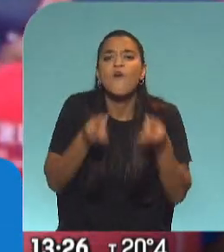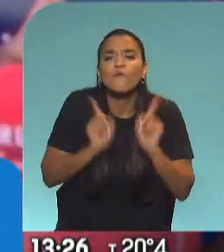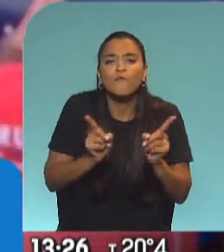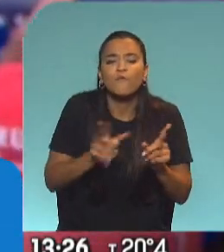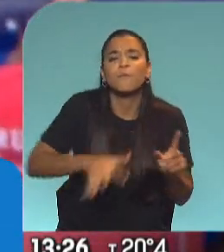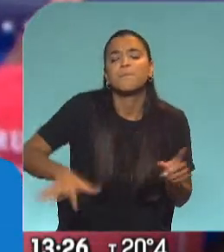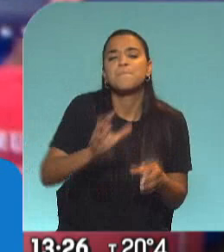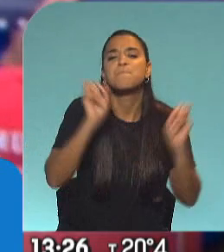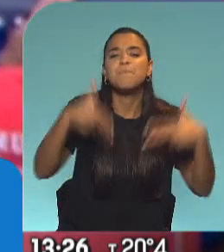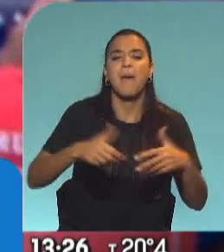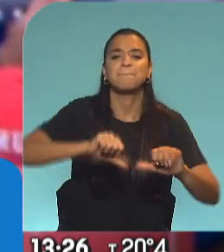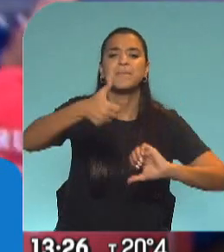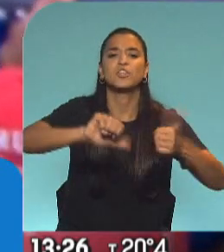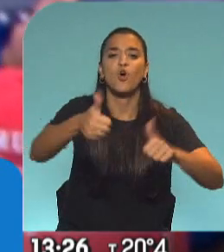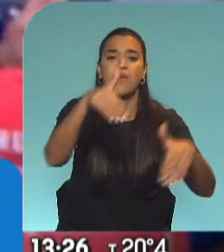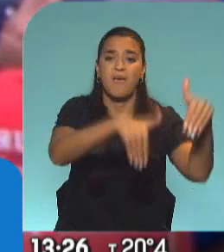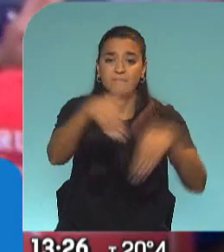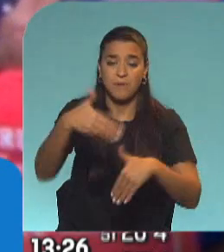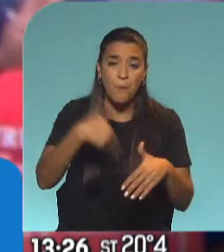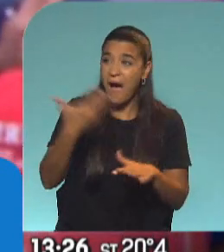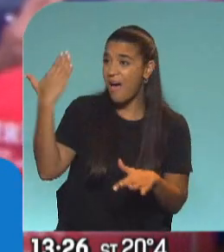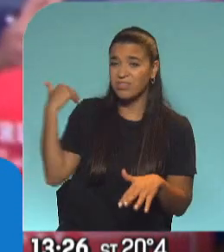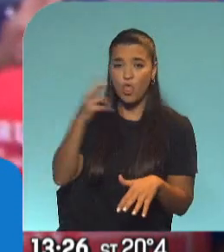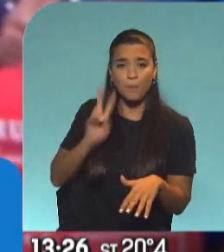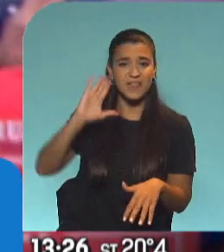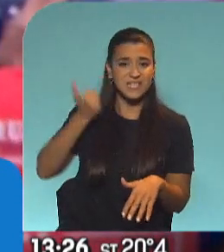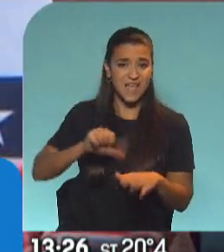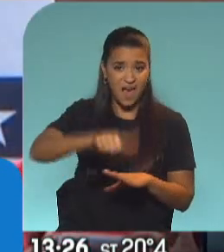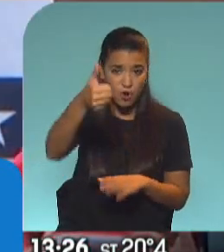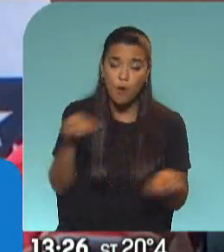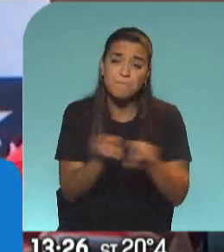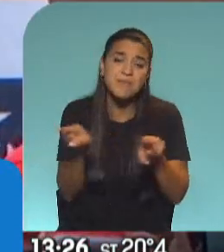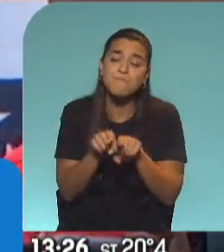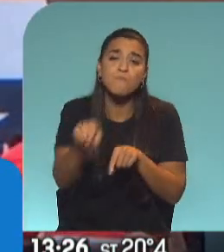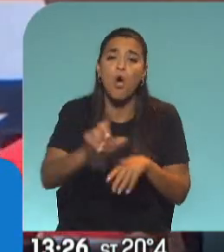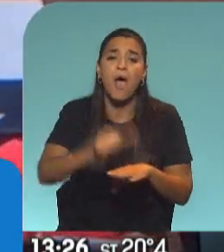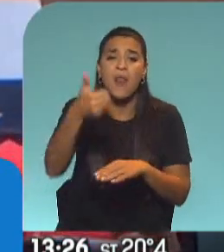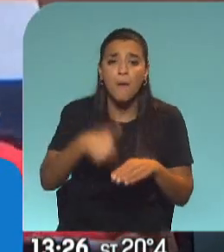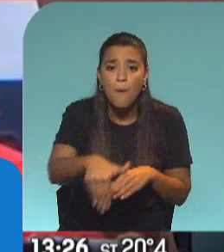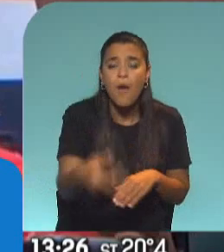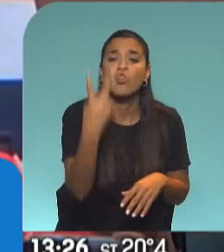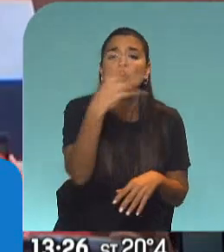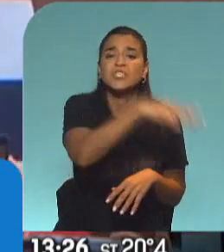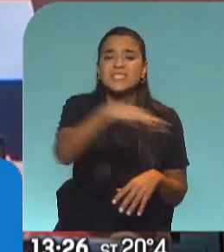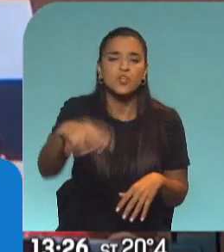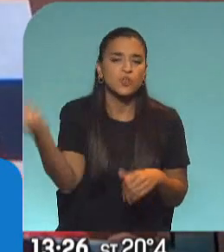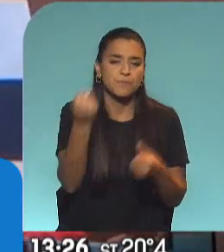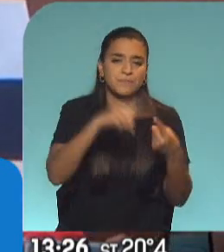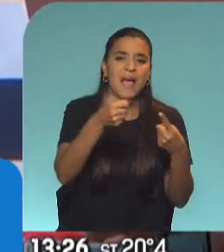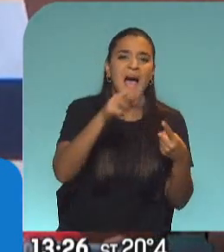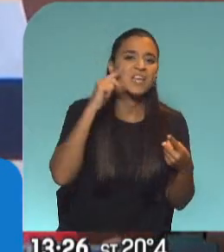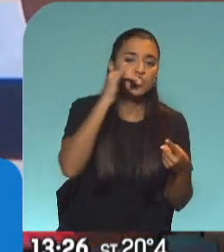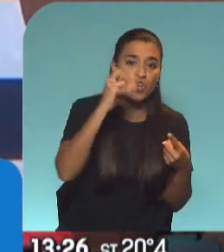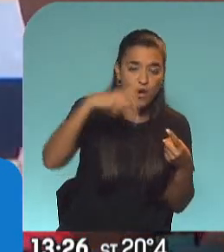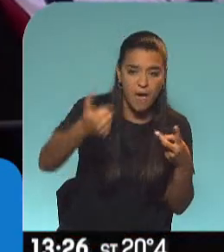de victorias electorales que lo llevó al triunfo en 2016, lo que implica volver a ganar en 2 estados clave, Arizona